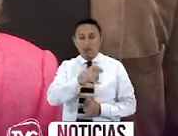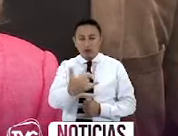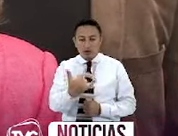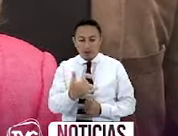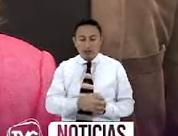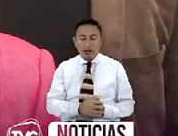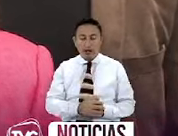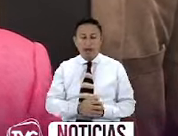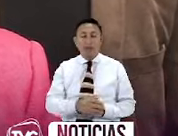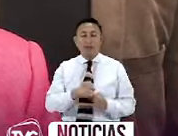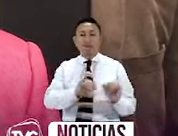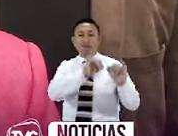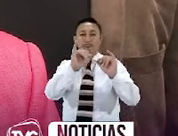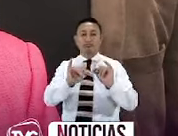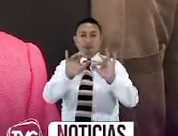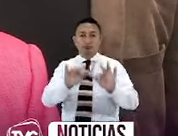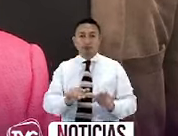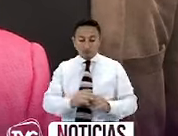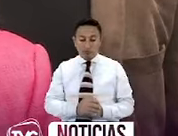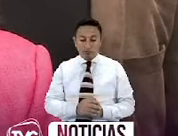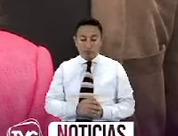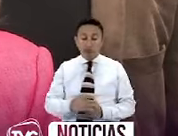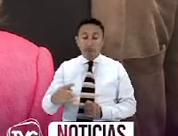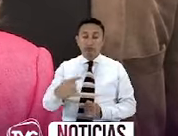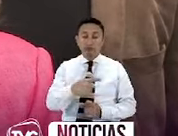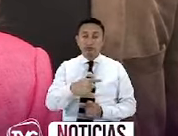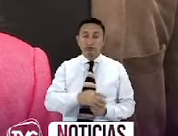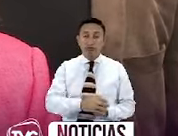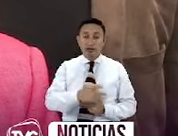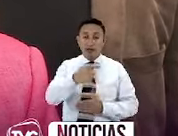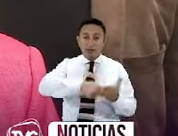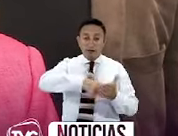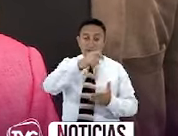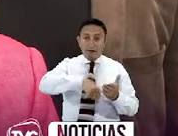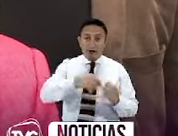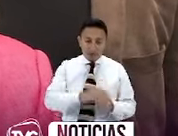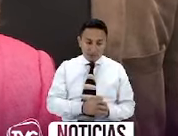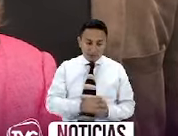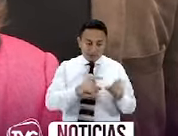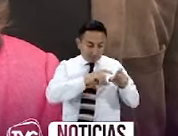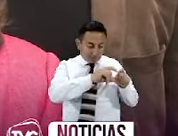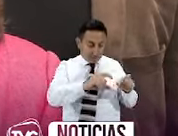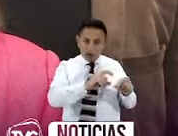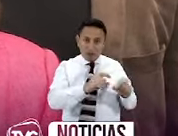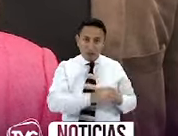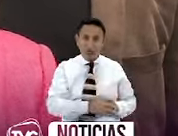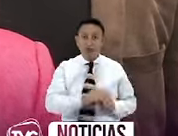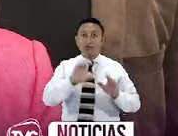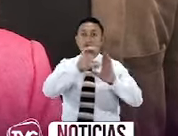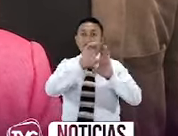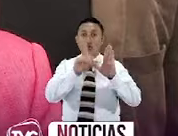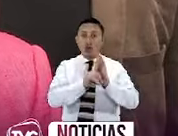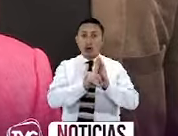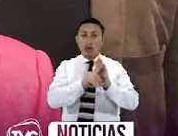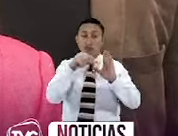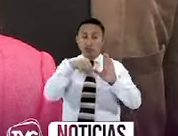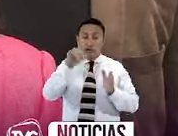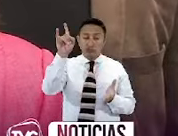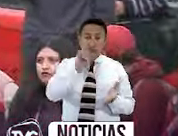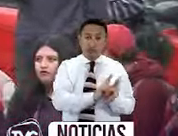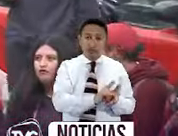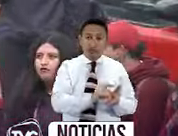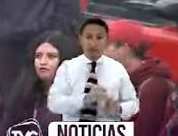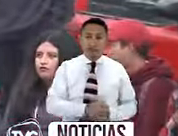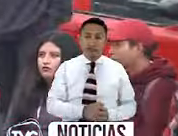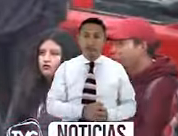informática y saben que muchas veces la firma electrónica no consta en los documentos, pero se puede acceder a ese documento. Desde